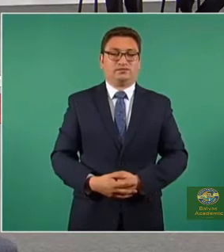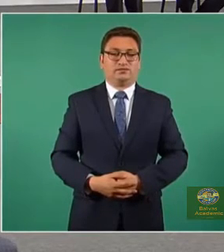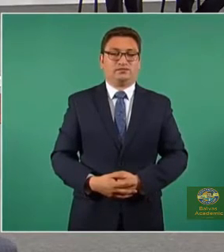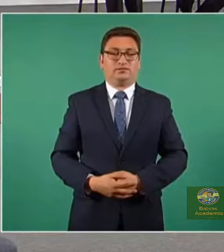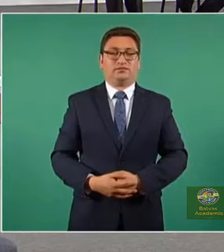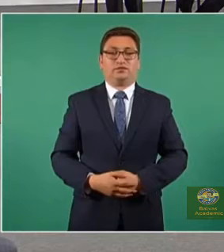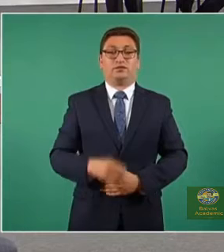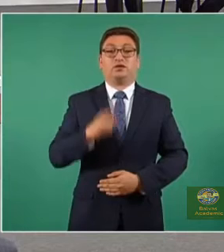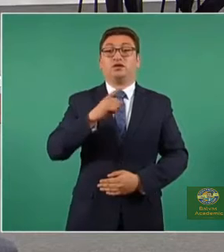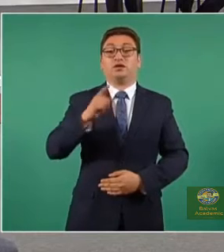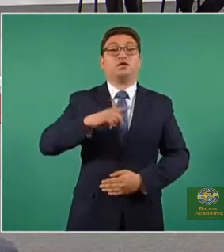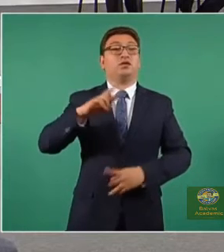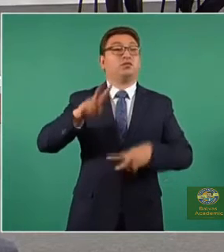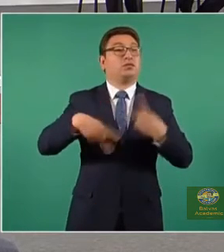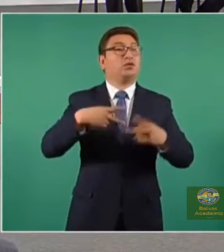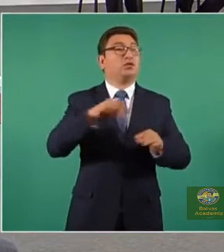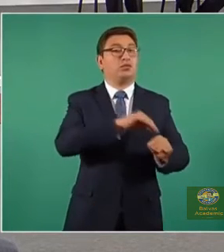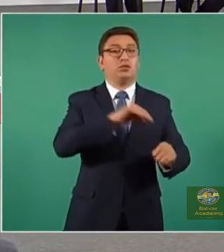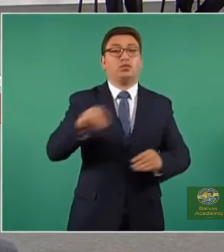Las giras cansan.